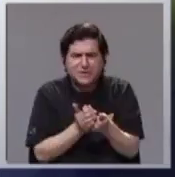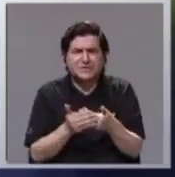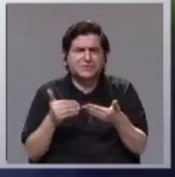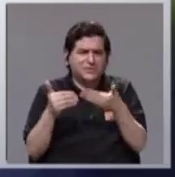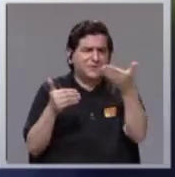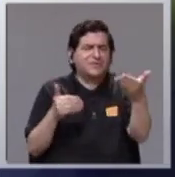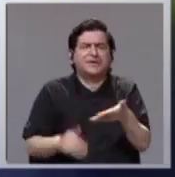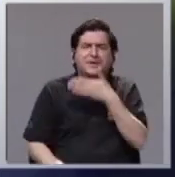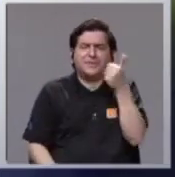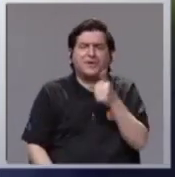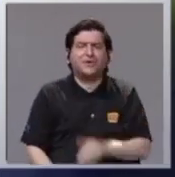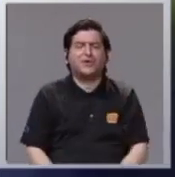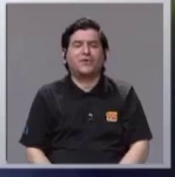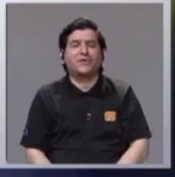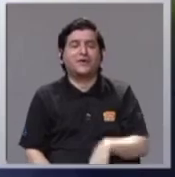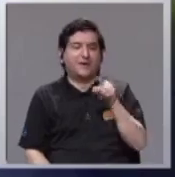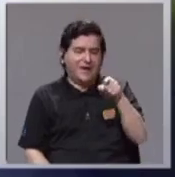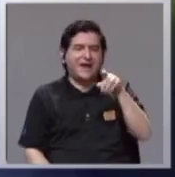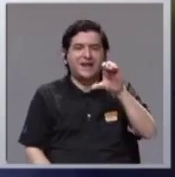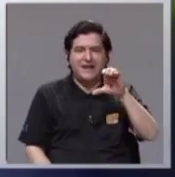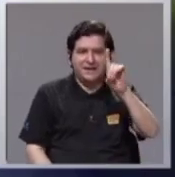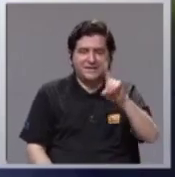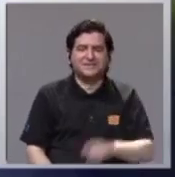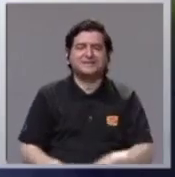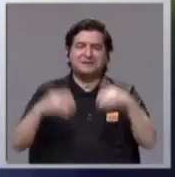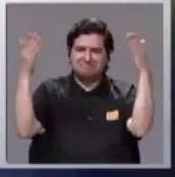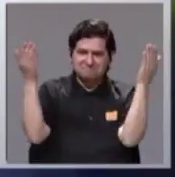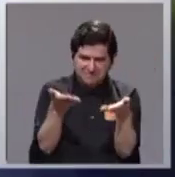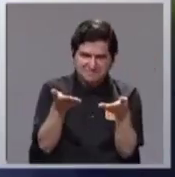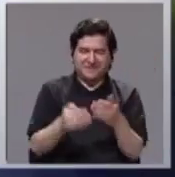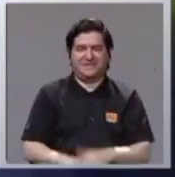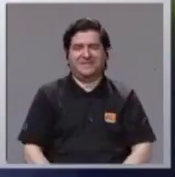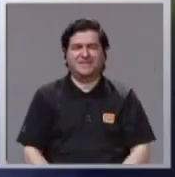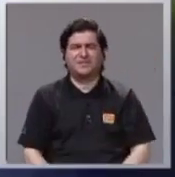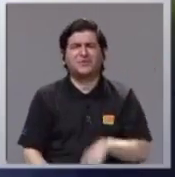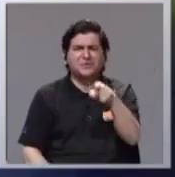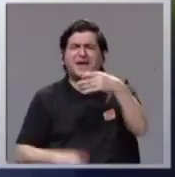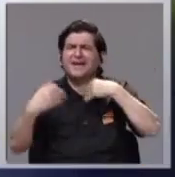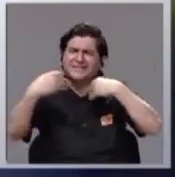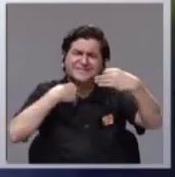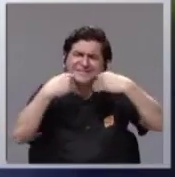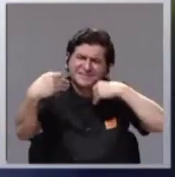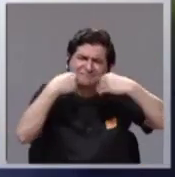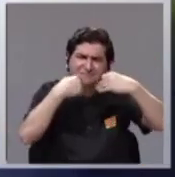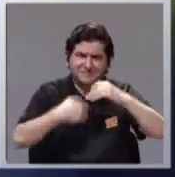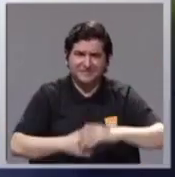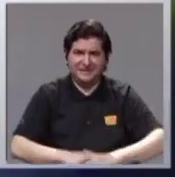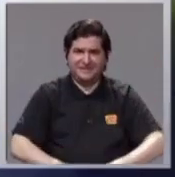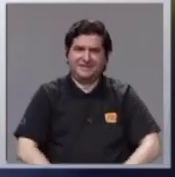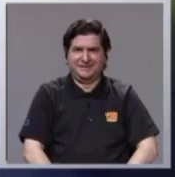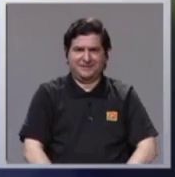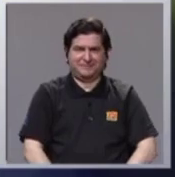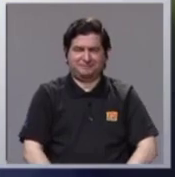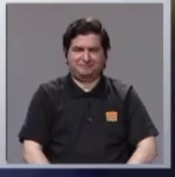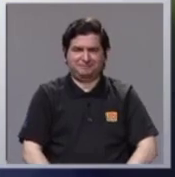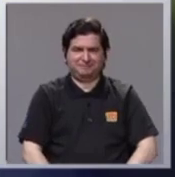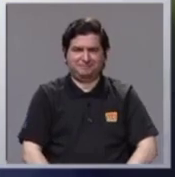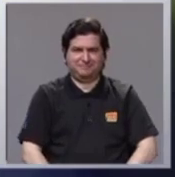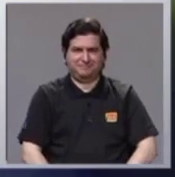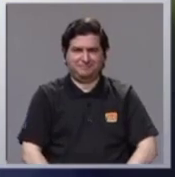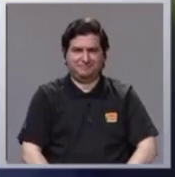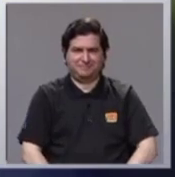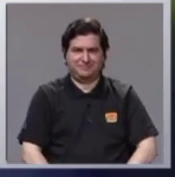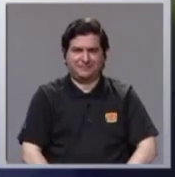todas estas cosas mucho y mejor es don Cristián. Por favor, bienvenido, y por favor cuéntenos de